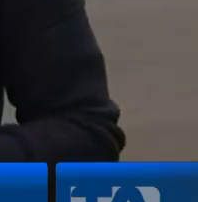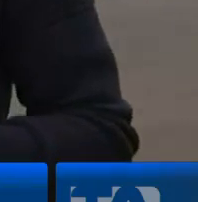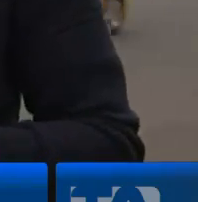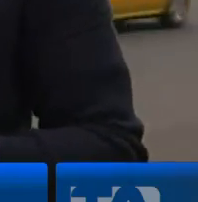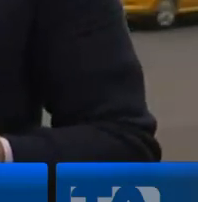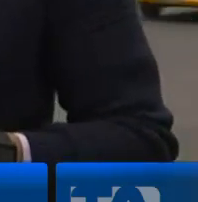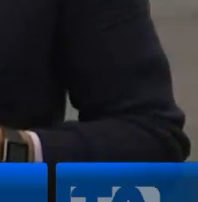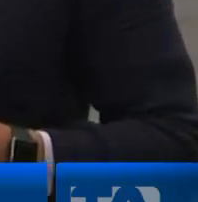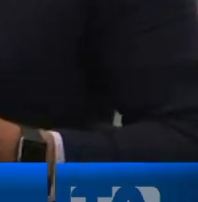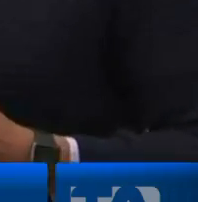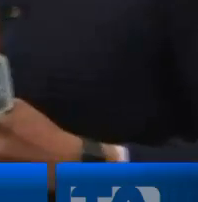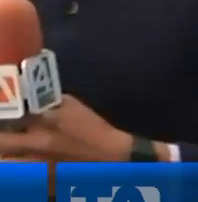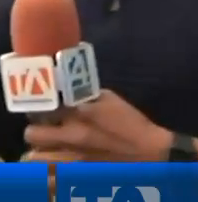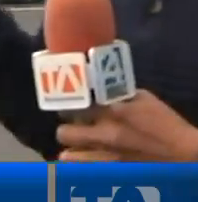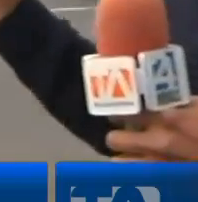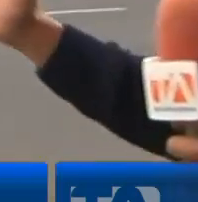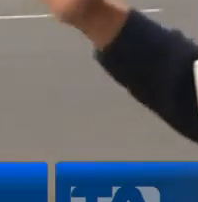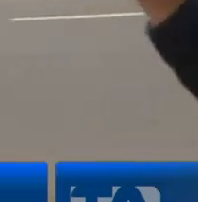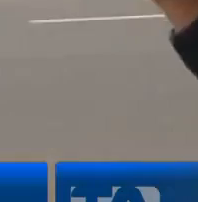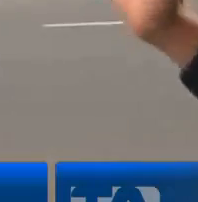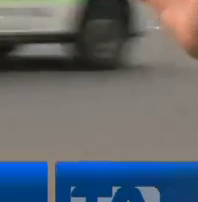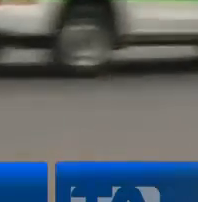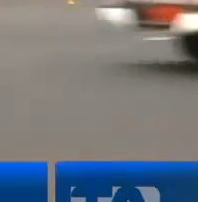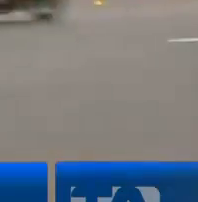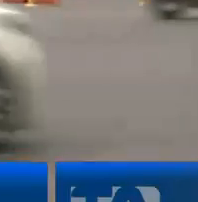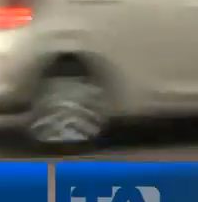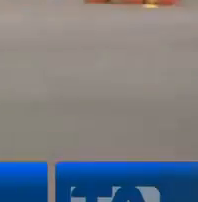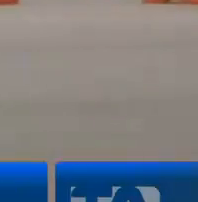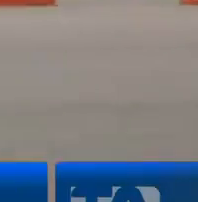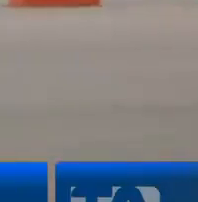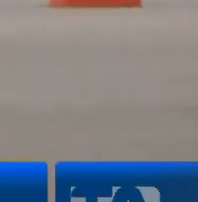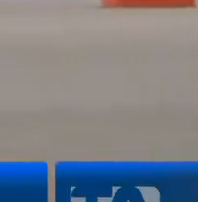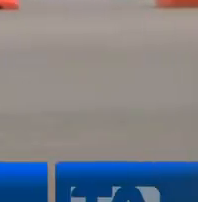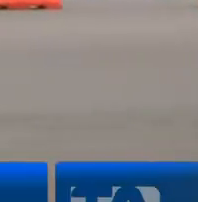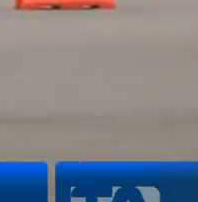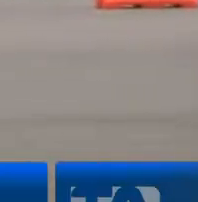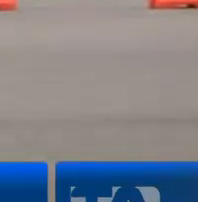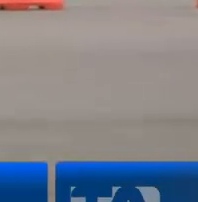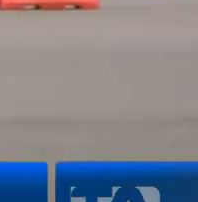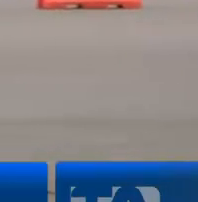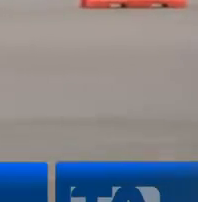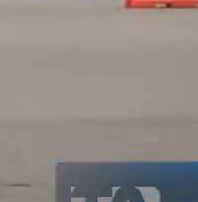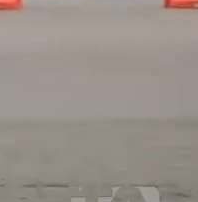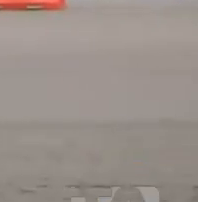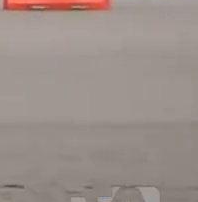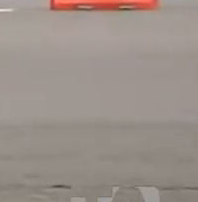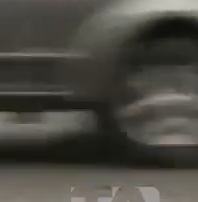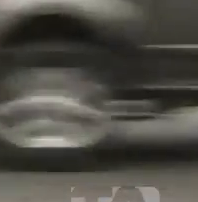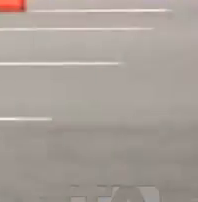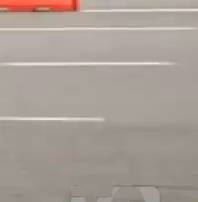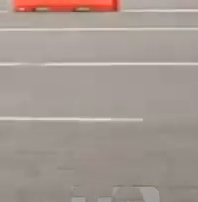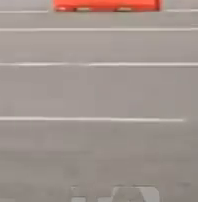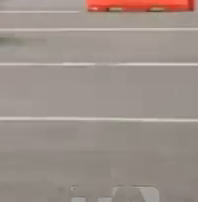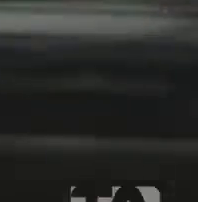Rumiñahui y a esta hora de la mañana se registra gran congestión vehicular de personas que están saliendo desde el Valle de los Chillos hacia